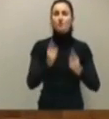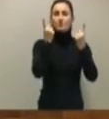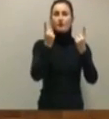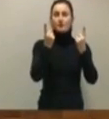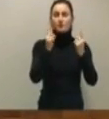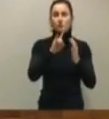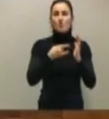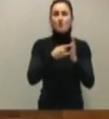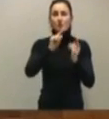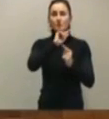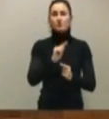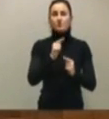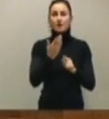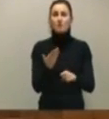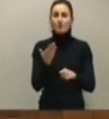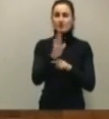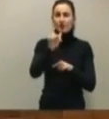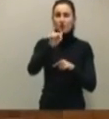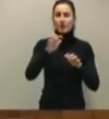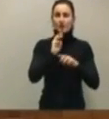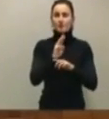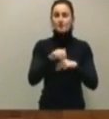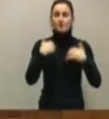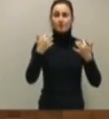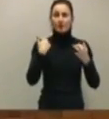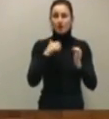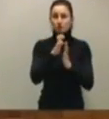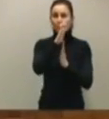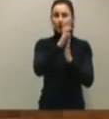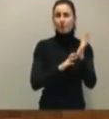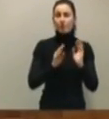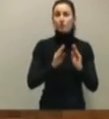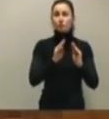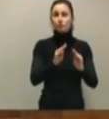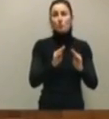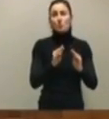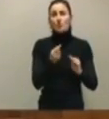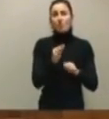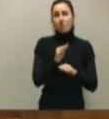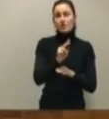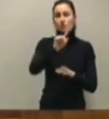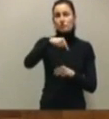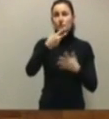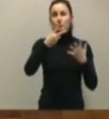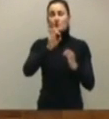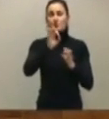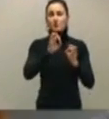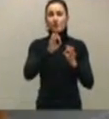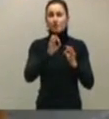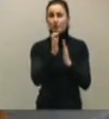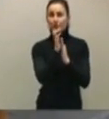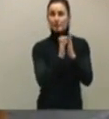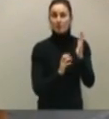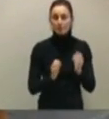proyecto presupuestario presentado en esta Cámara que ve reducida su partida de gasto corriente en un 2,7% sobre